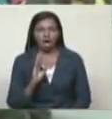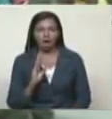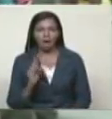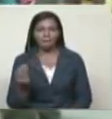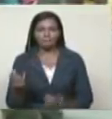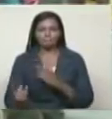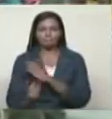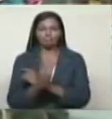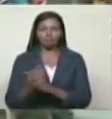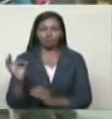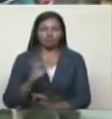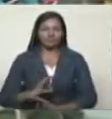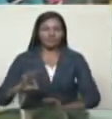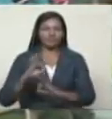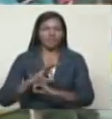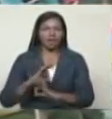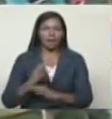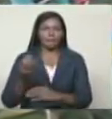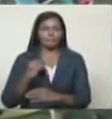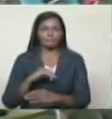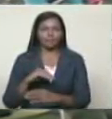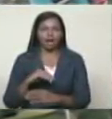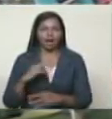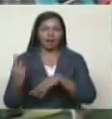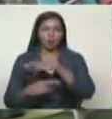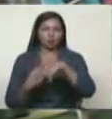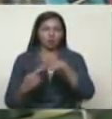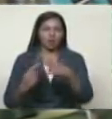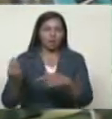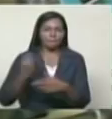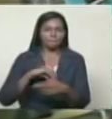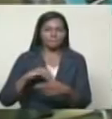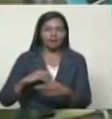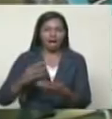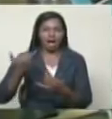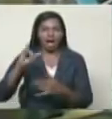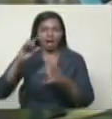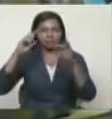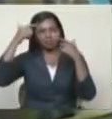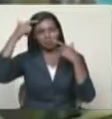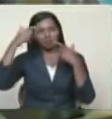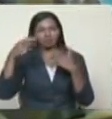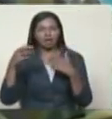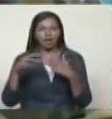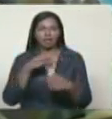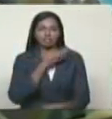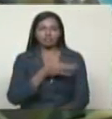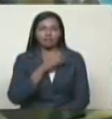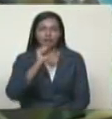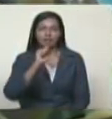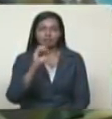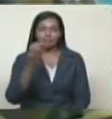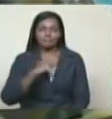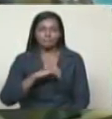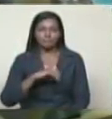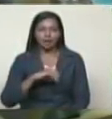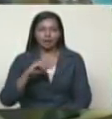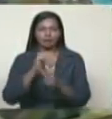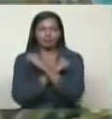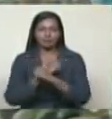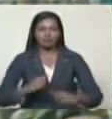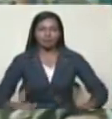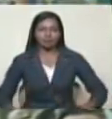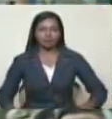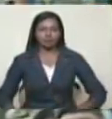traición, no hay golpista, hay revolucionarios, hay chavistas, hay socialistas, y la Fuerza Armada Nacional